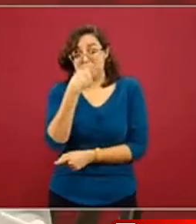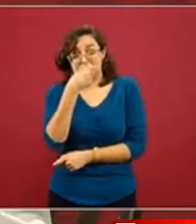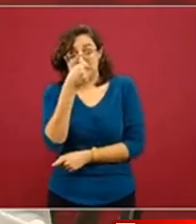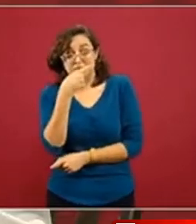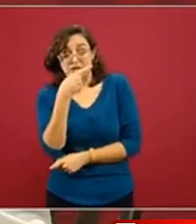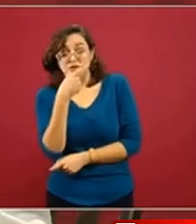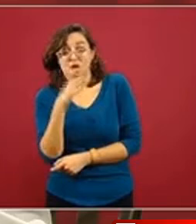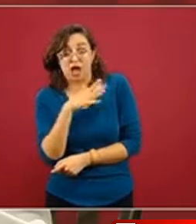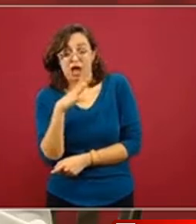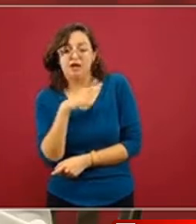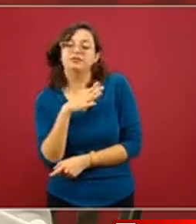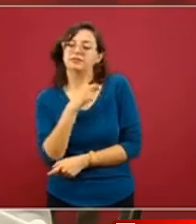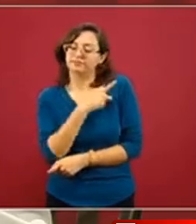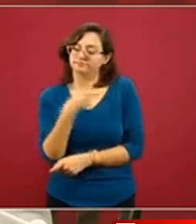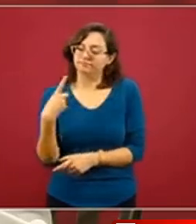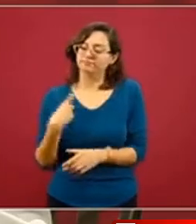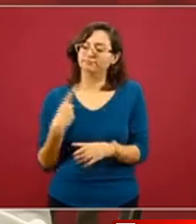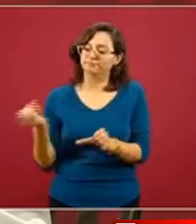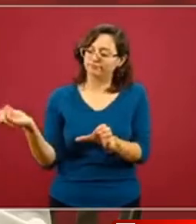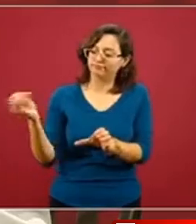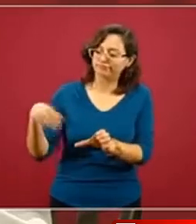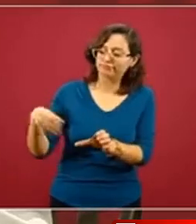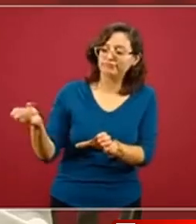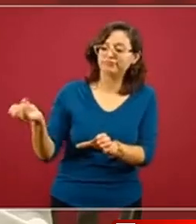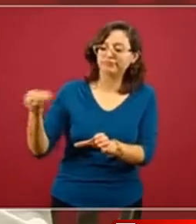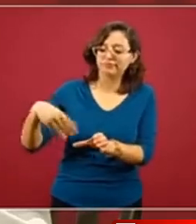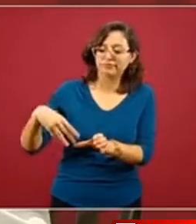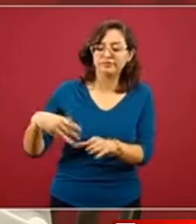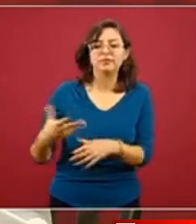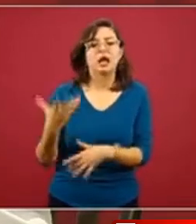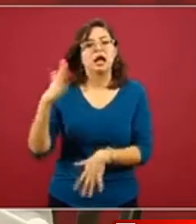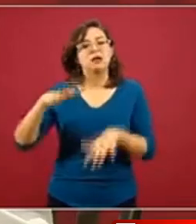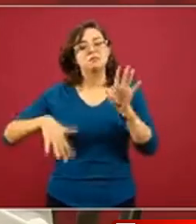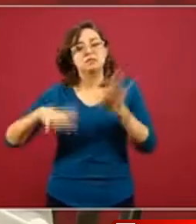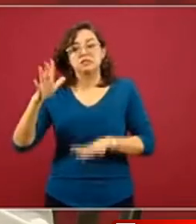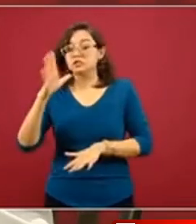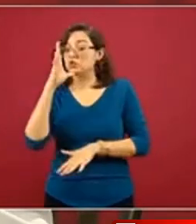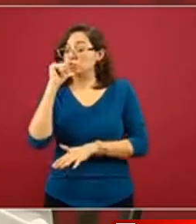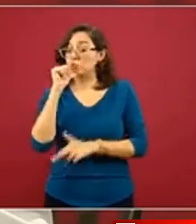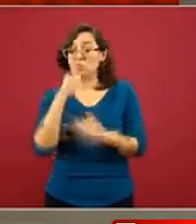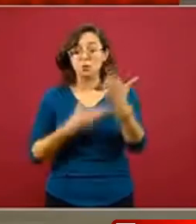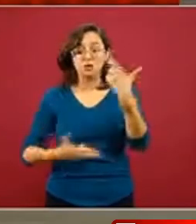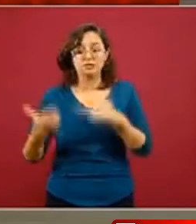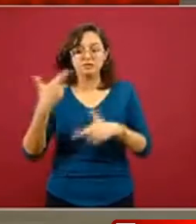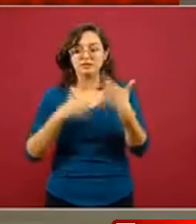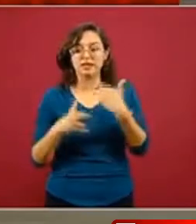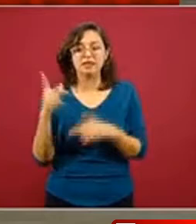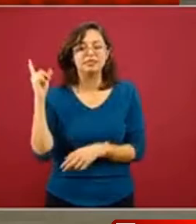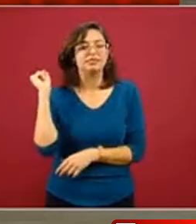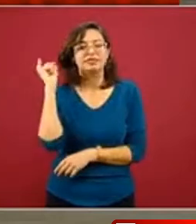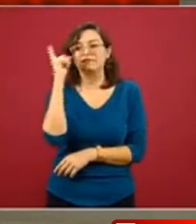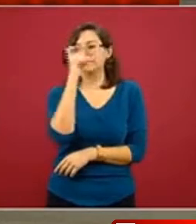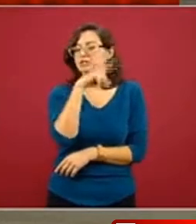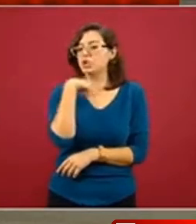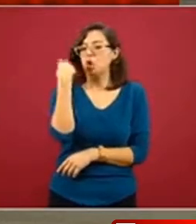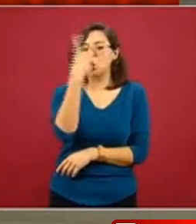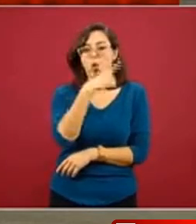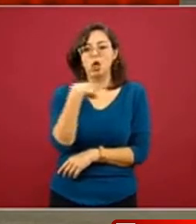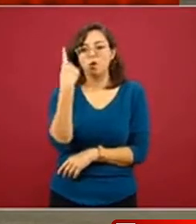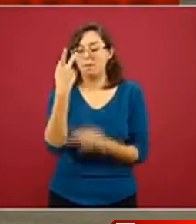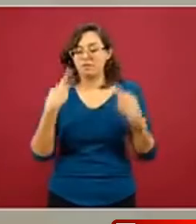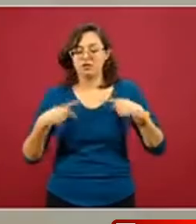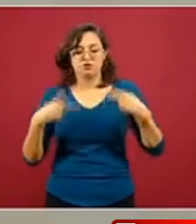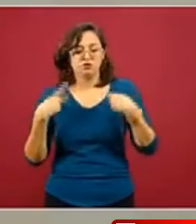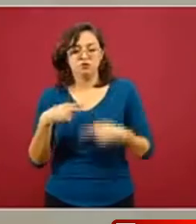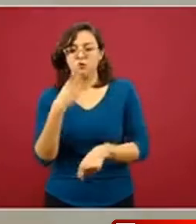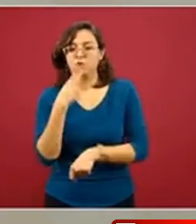tomando, porque los tienen en casa. Y luego, si no pueden regresar, son muchas horas para un diabético